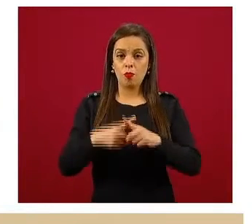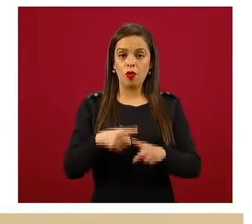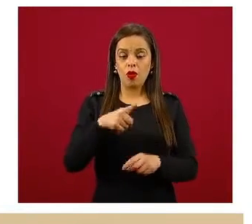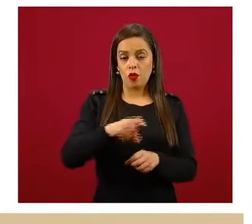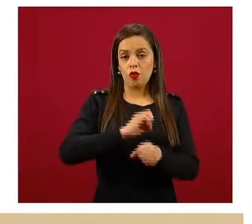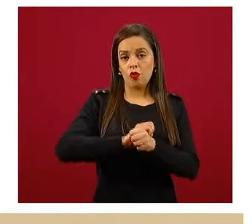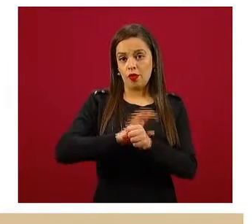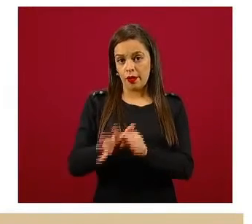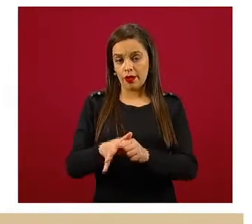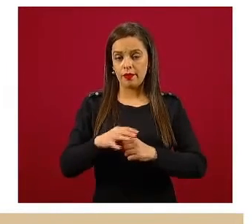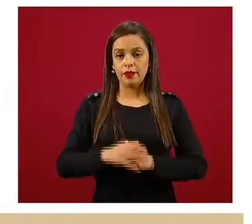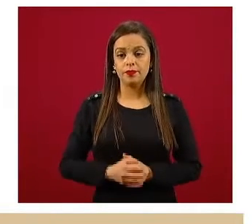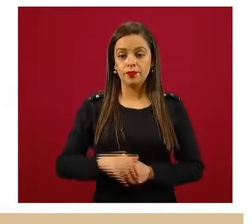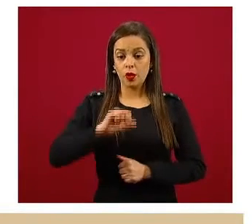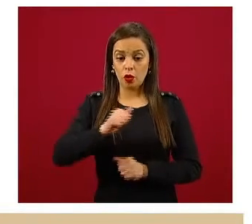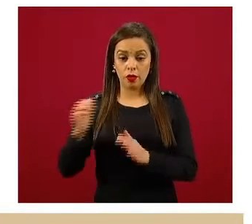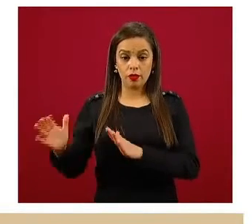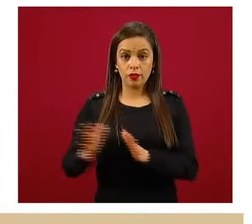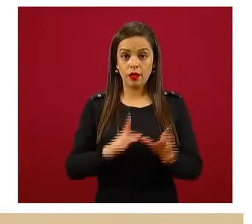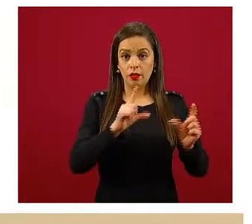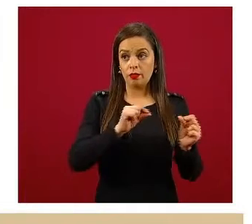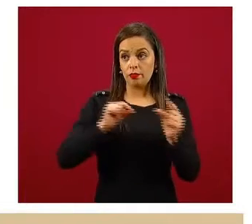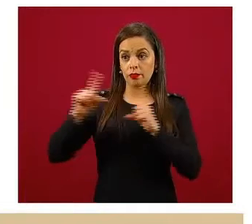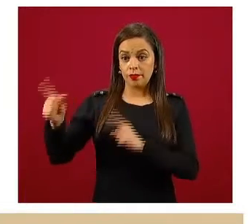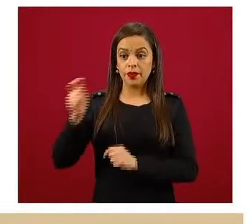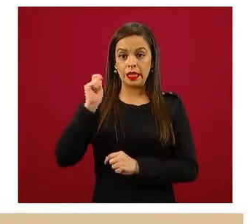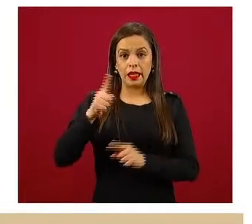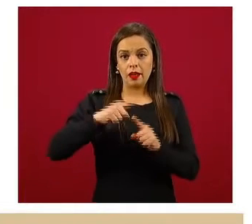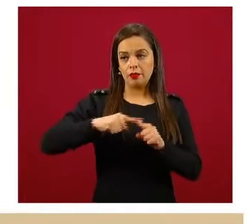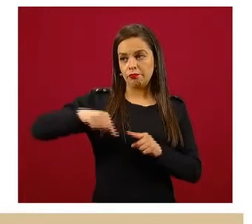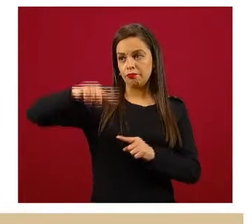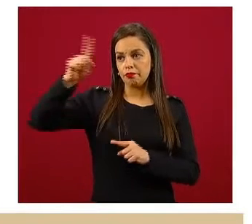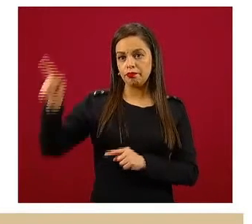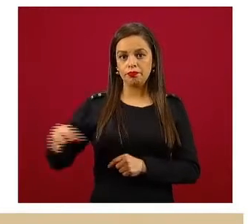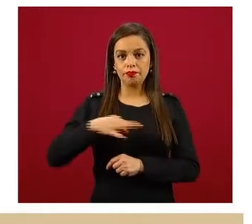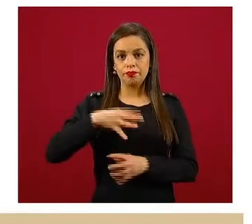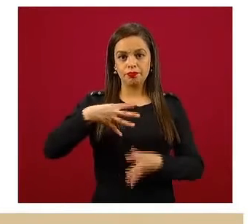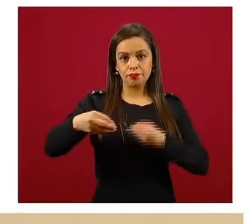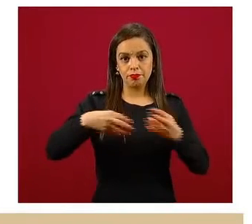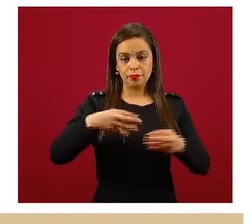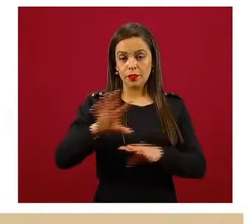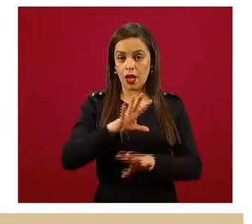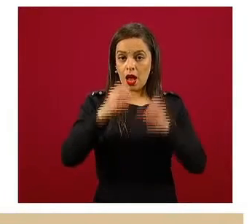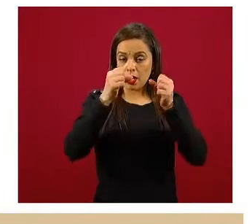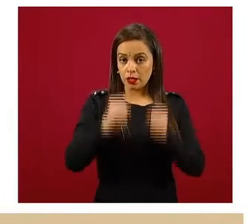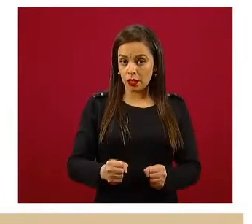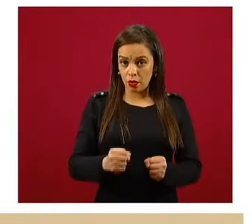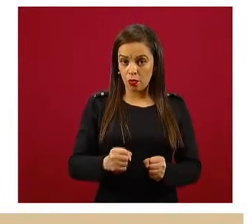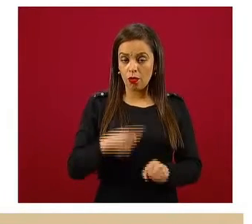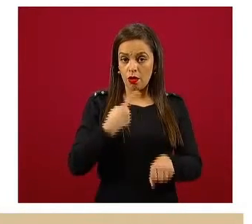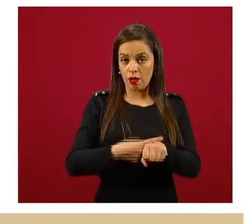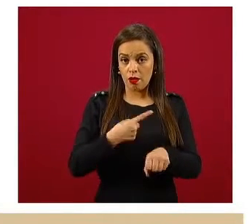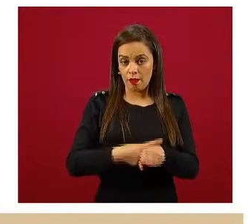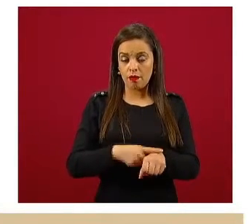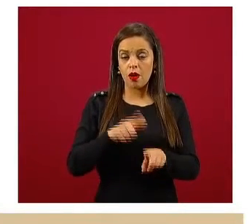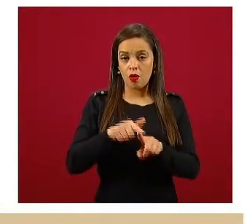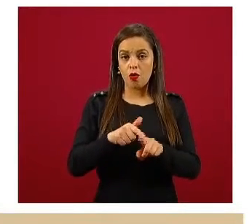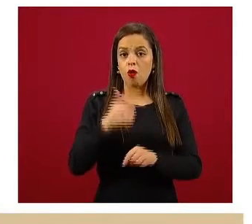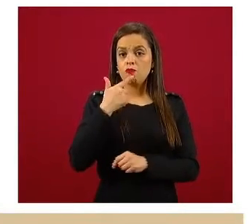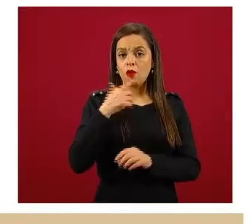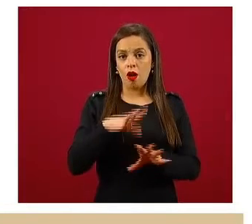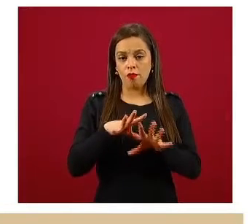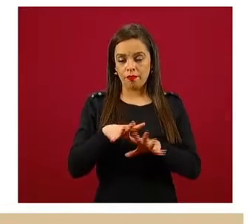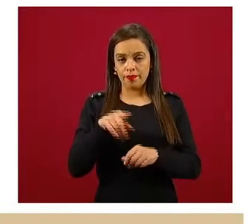siguiente diapositiva veremos la curva epidémica, casos confirmados en el color rojo oscuro guinda, y también los casos